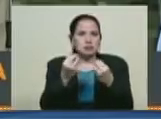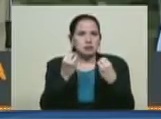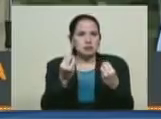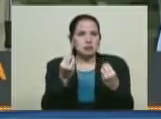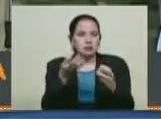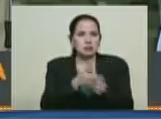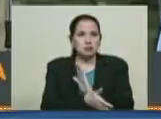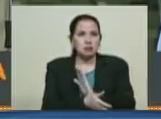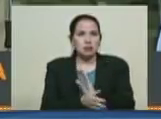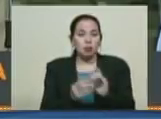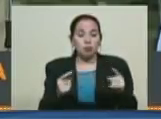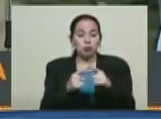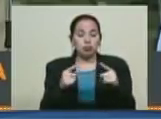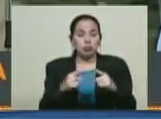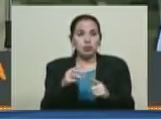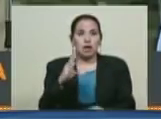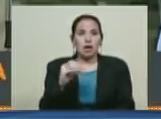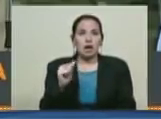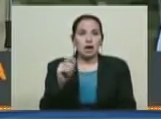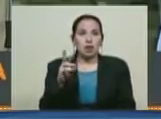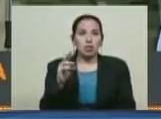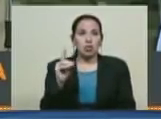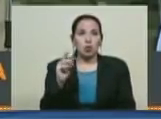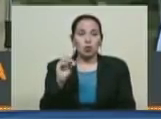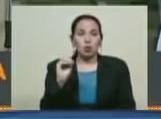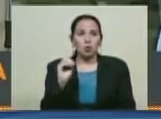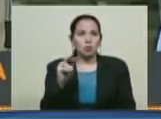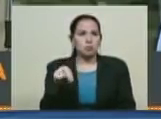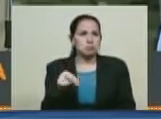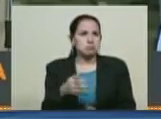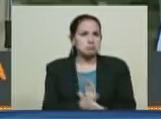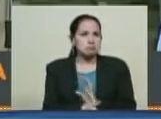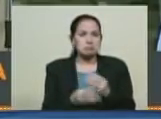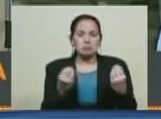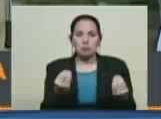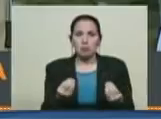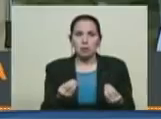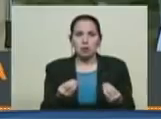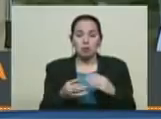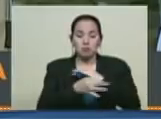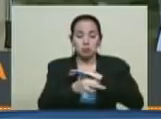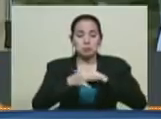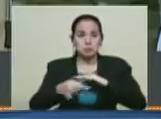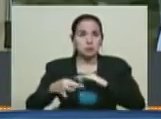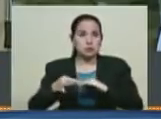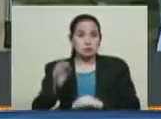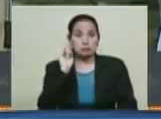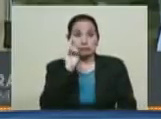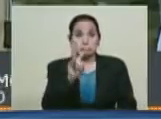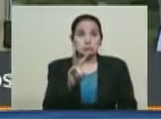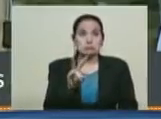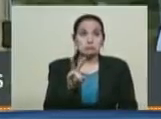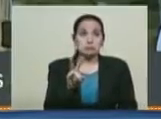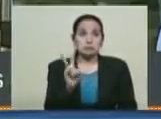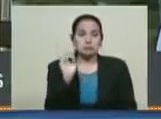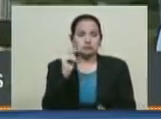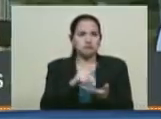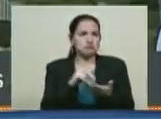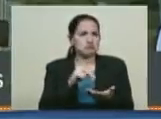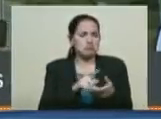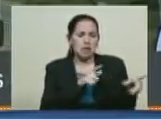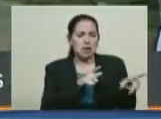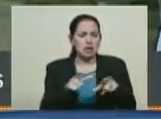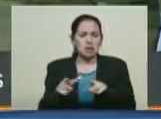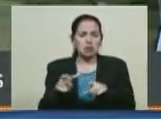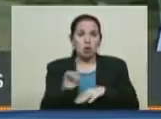de Punta Cardón. Sector El Inca, allá en el municipio Carirugana, y allá está, me dicen que está el